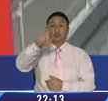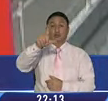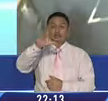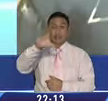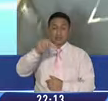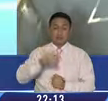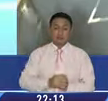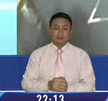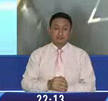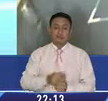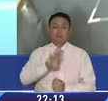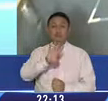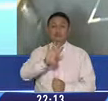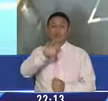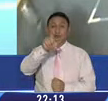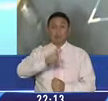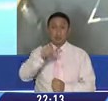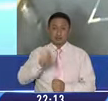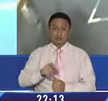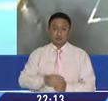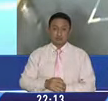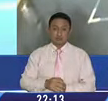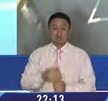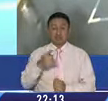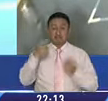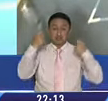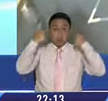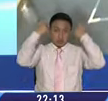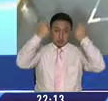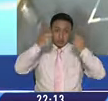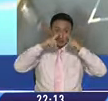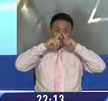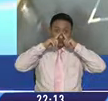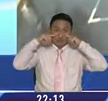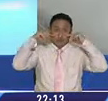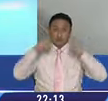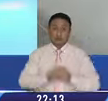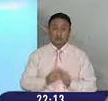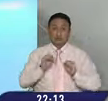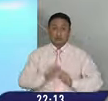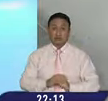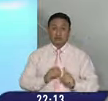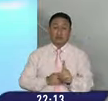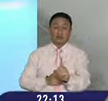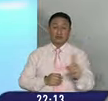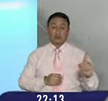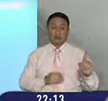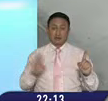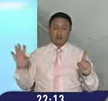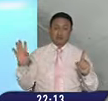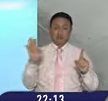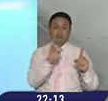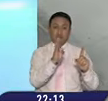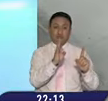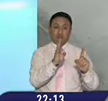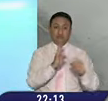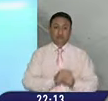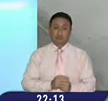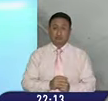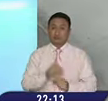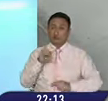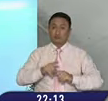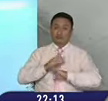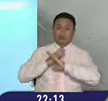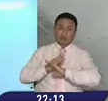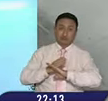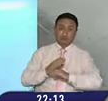Quito. Cuatro sujetos que transitaban, unos con capuchas y tapabocas, se atravesaron en el camino de un joven que no tuvo tiempo a